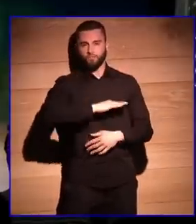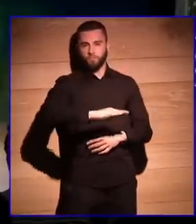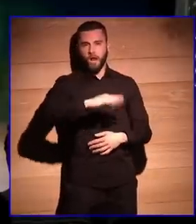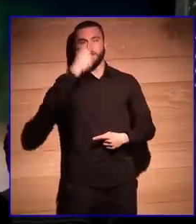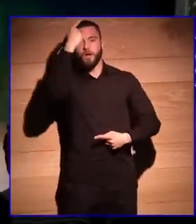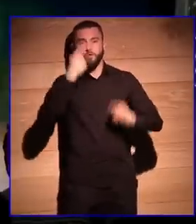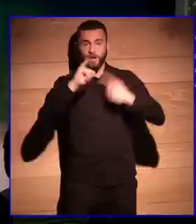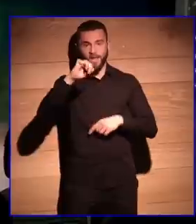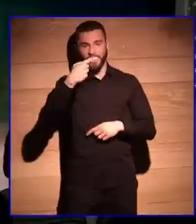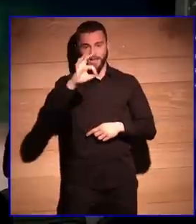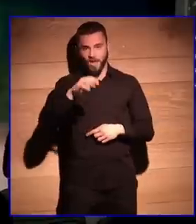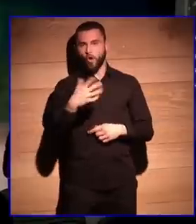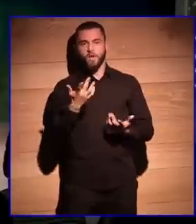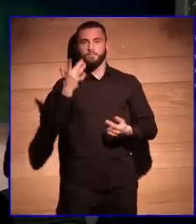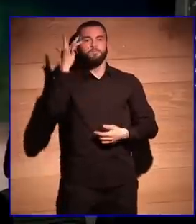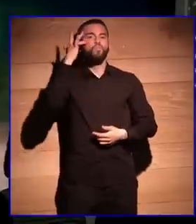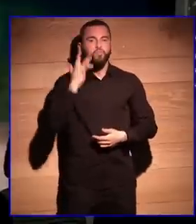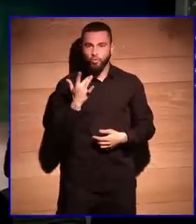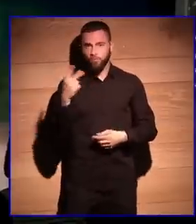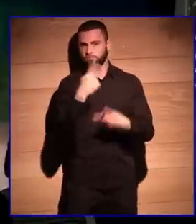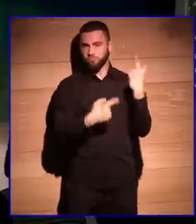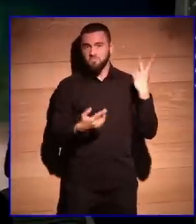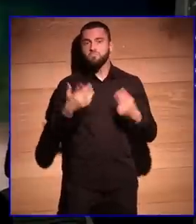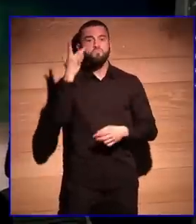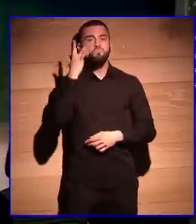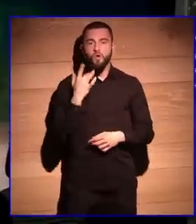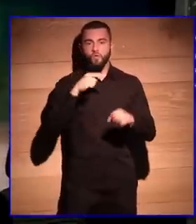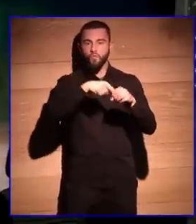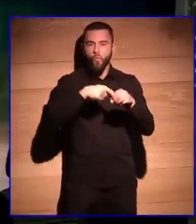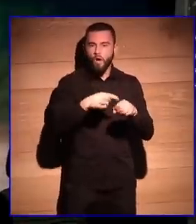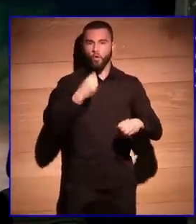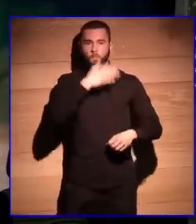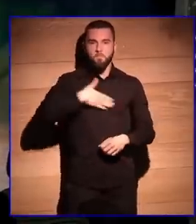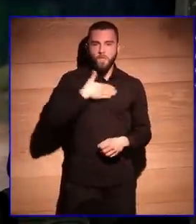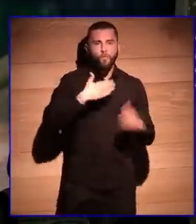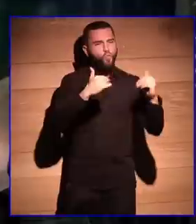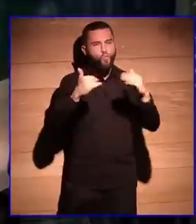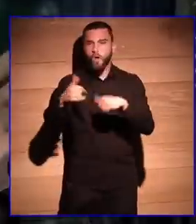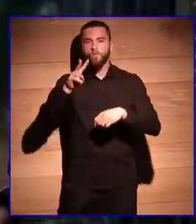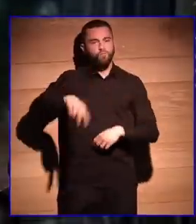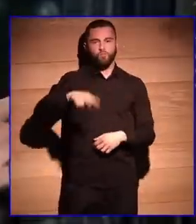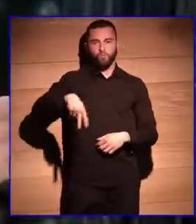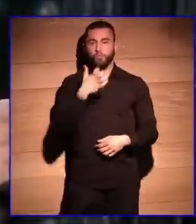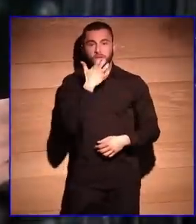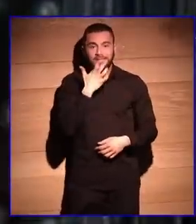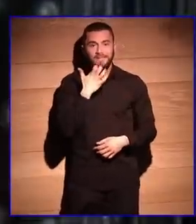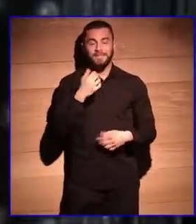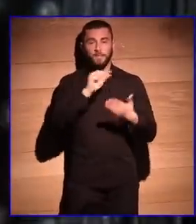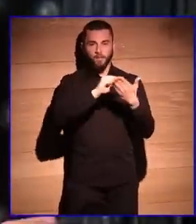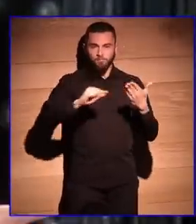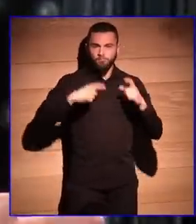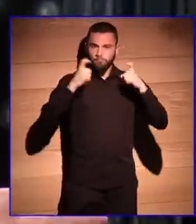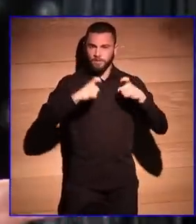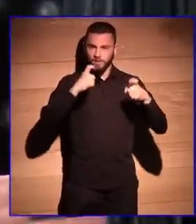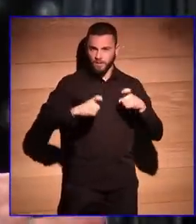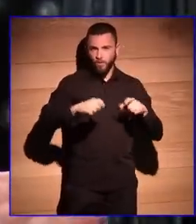con Iago que es químicamente puro. Es decir, ahí no hay ni un huequecito para el bien en ningún momento. De hecho, cuando alguna vez he intentado escribir de